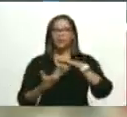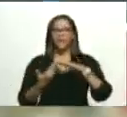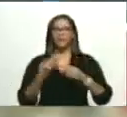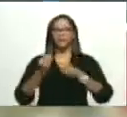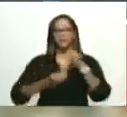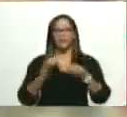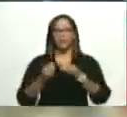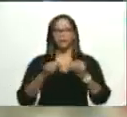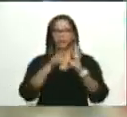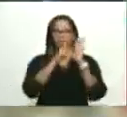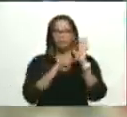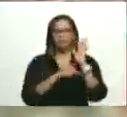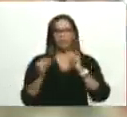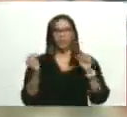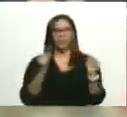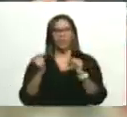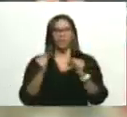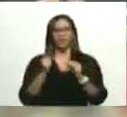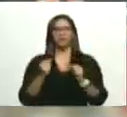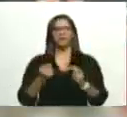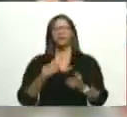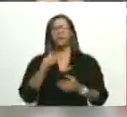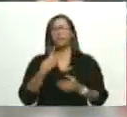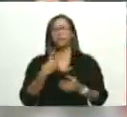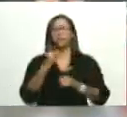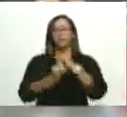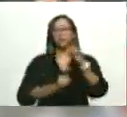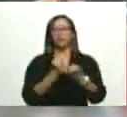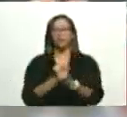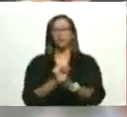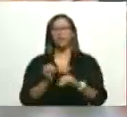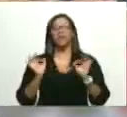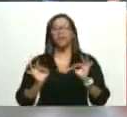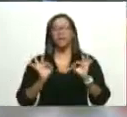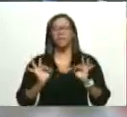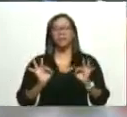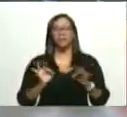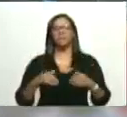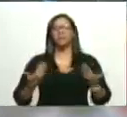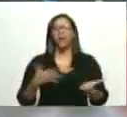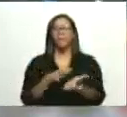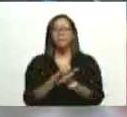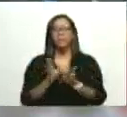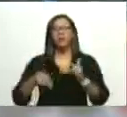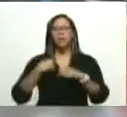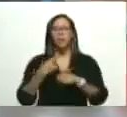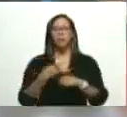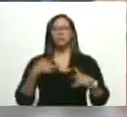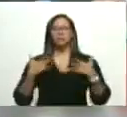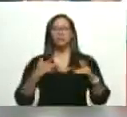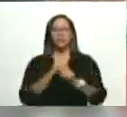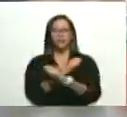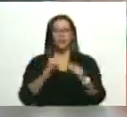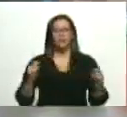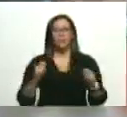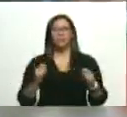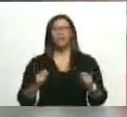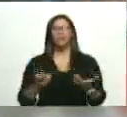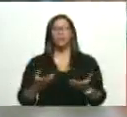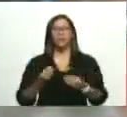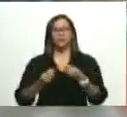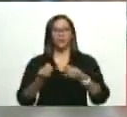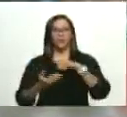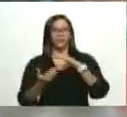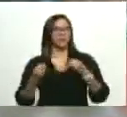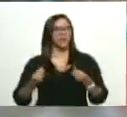agenda de debate de los delegados internacionales? Y sobre todo, ¿qué va a pasar luego que este evento termine? ¿Este evento va a ser la base para